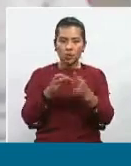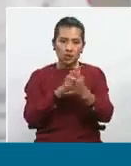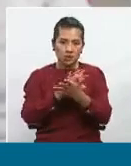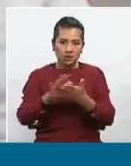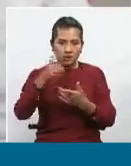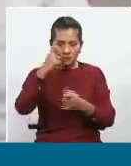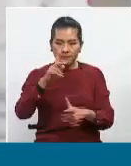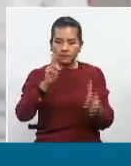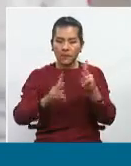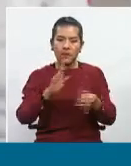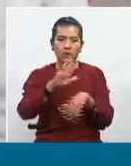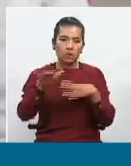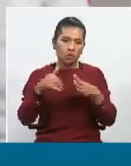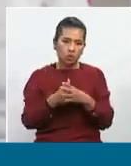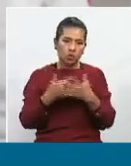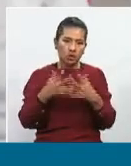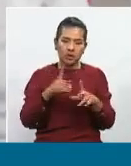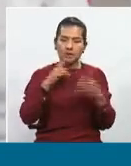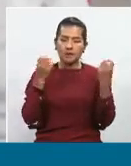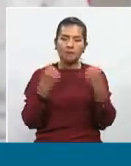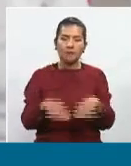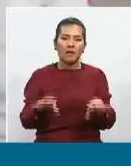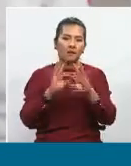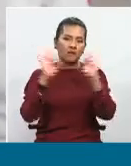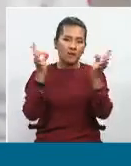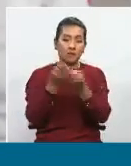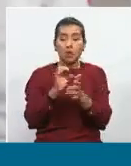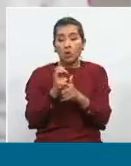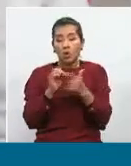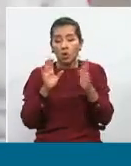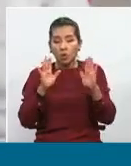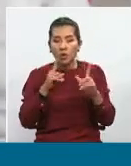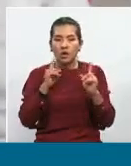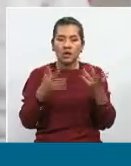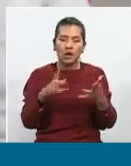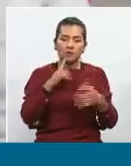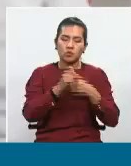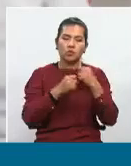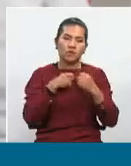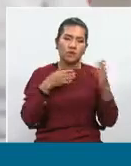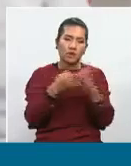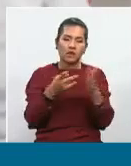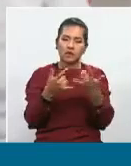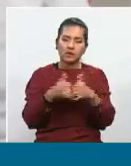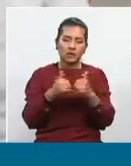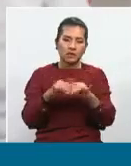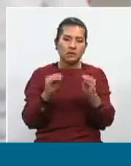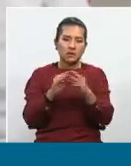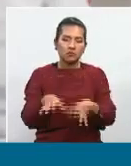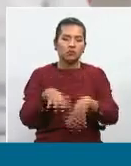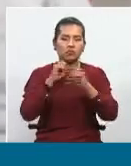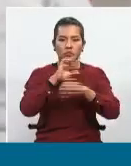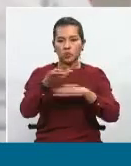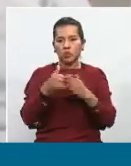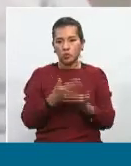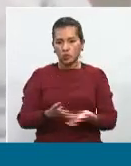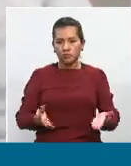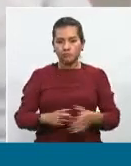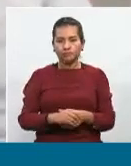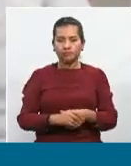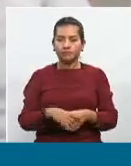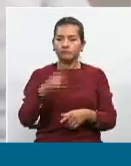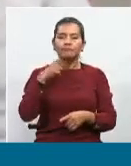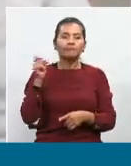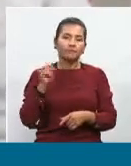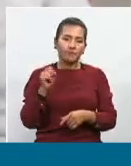para las víctimas que han perdido a sus familiares o que han sido víctimas y que siguen cargando esas secuelas? Sí, Iván,